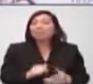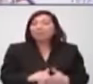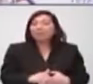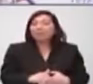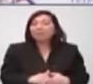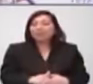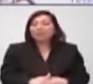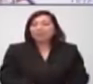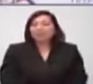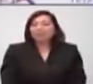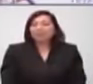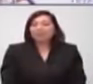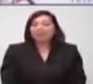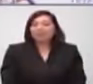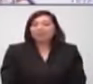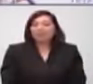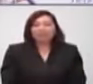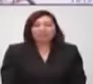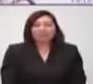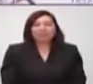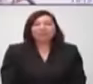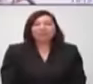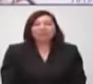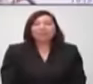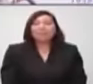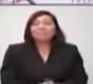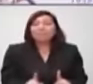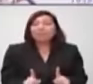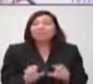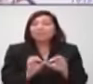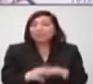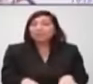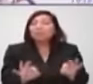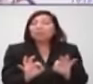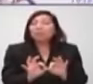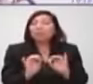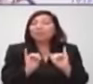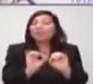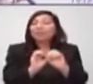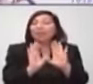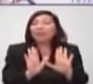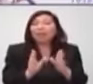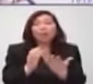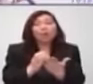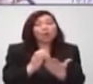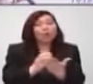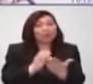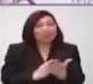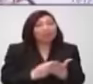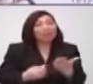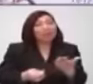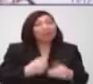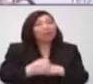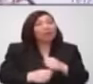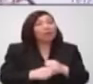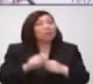instante, perdón. Después, señor Salaverri, le doy todas las interrupciones que quiera. Pero creo que es importante que quede claro que el contrato de concesión se firmó en